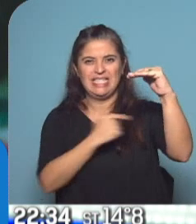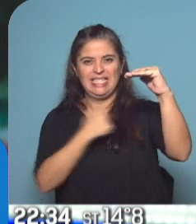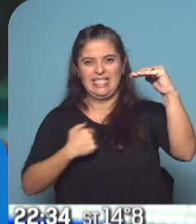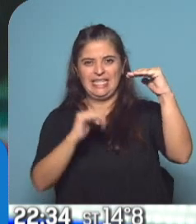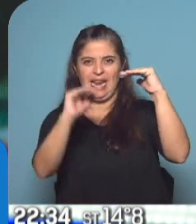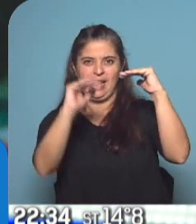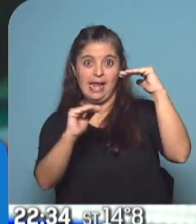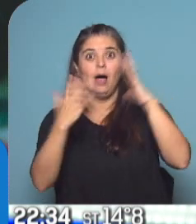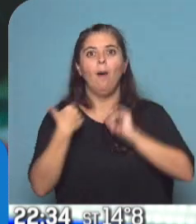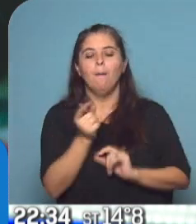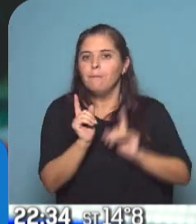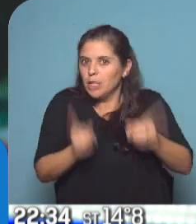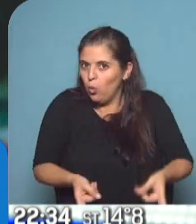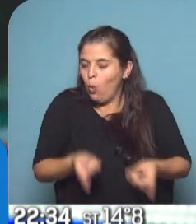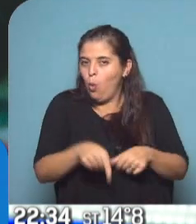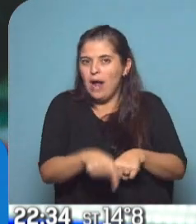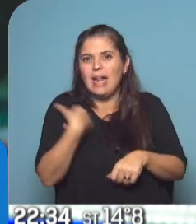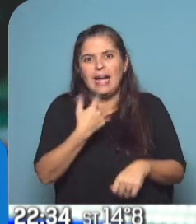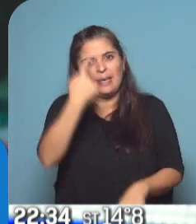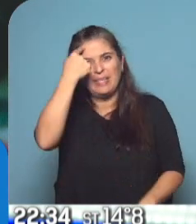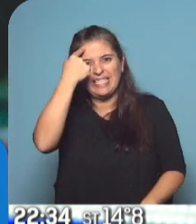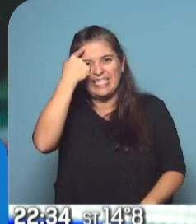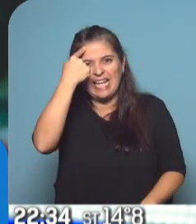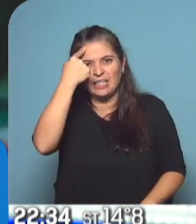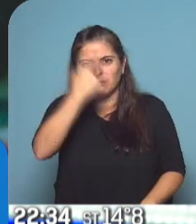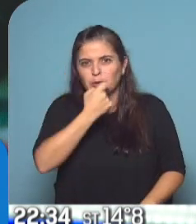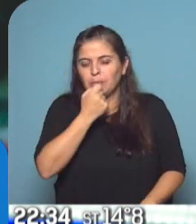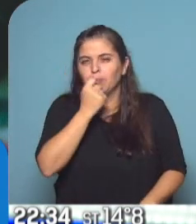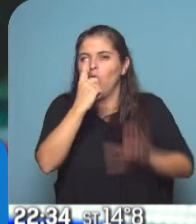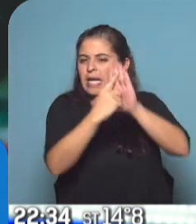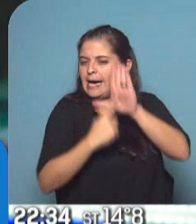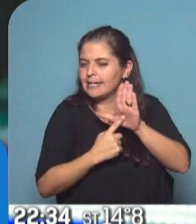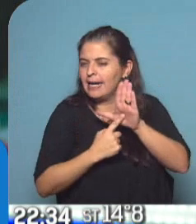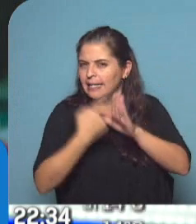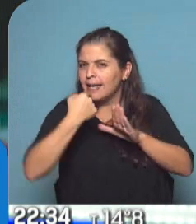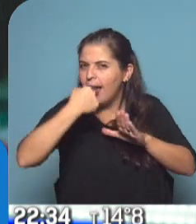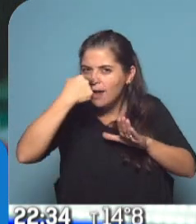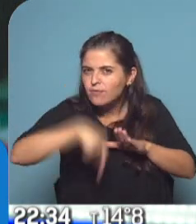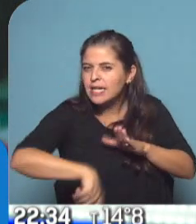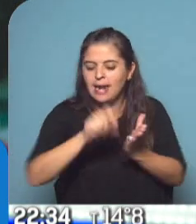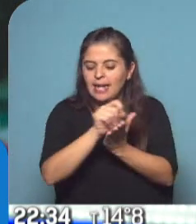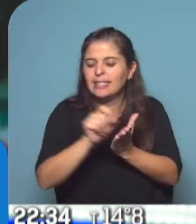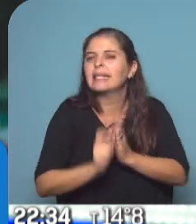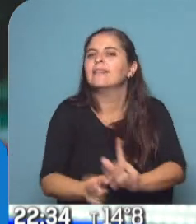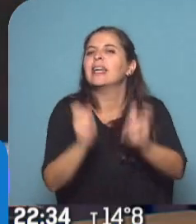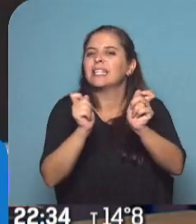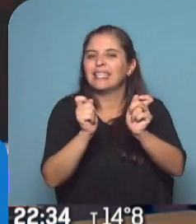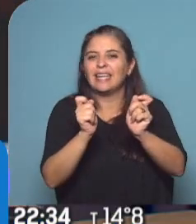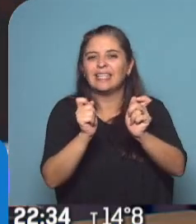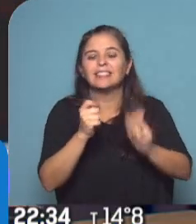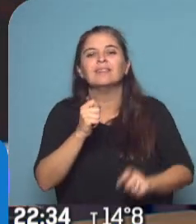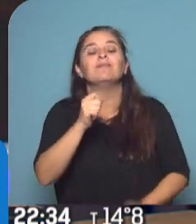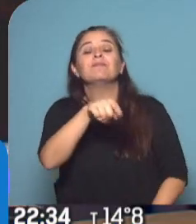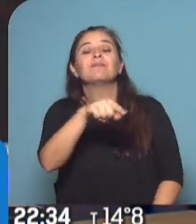sino más bien de la de la cultura lo de quien escribe las reglas de los casos de los sistemas que están en juego en esta disputa santiago con cal